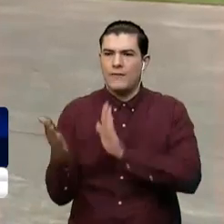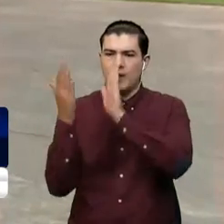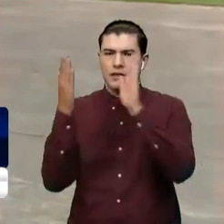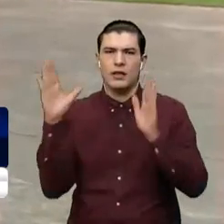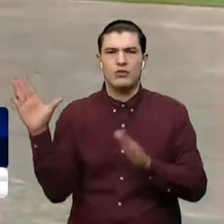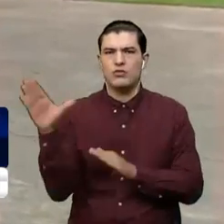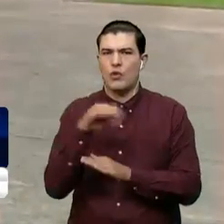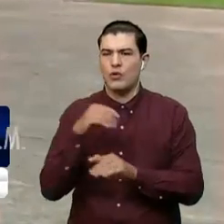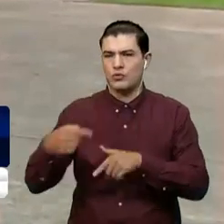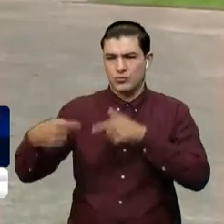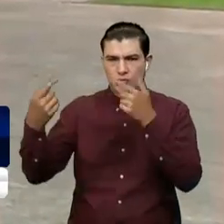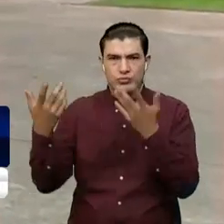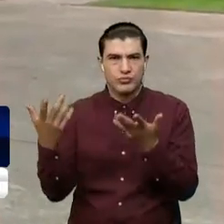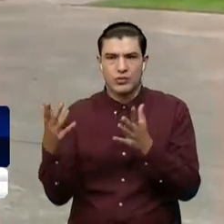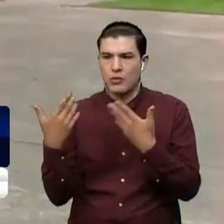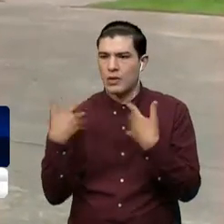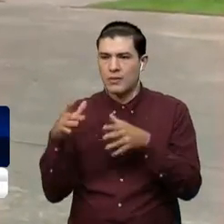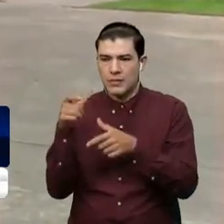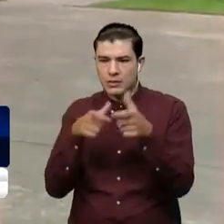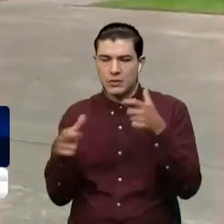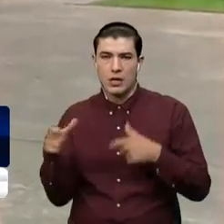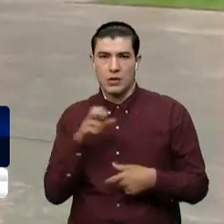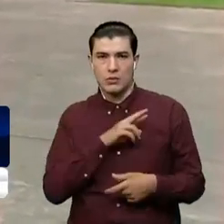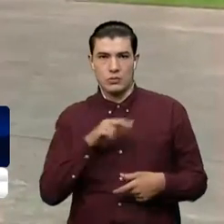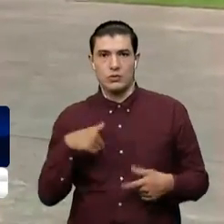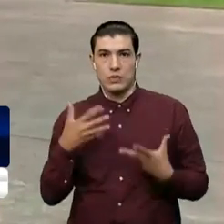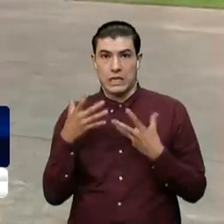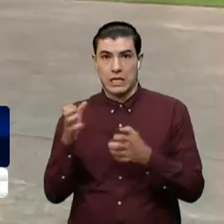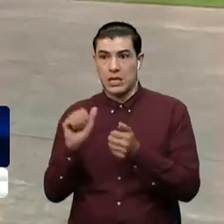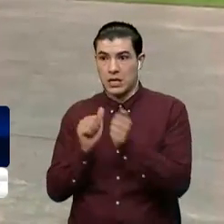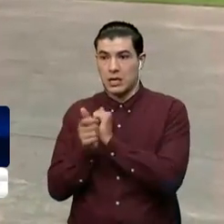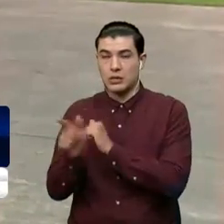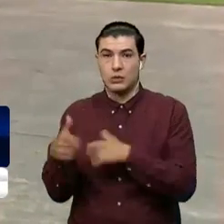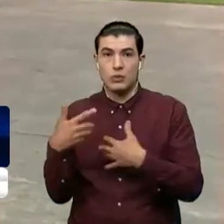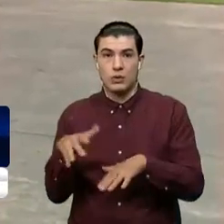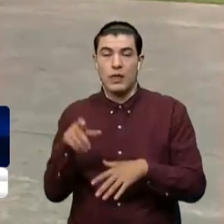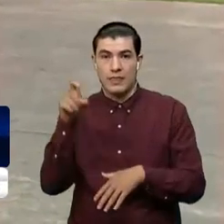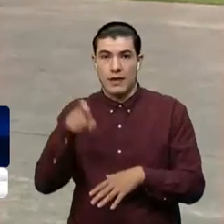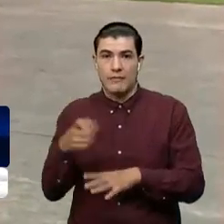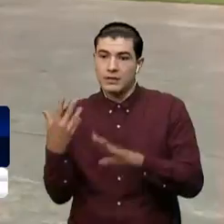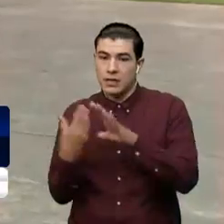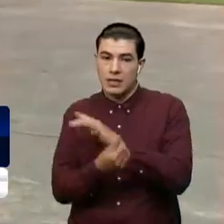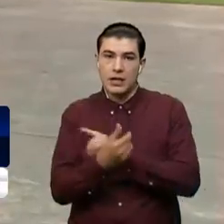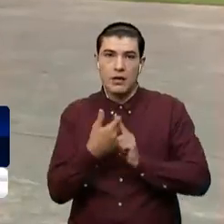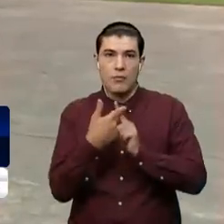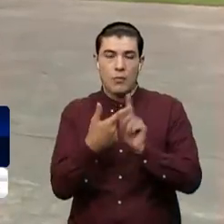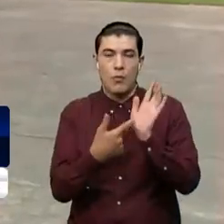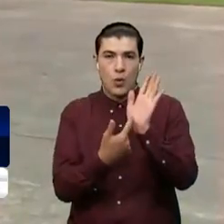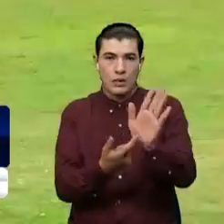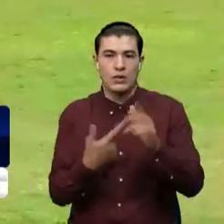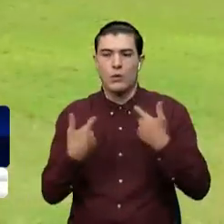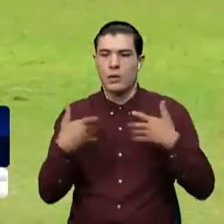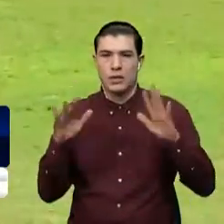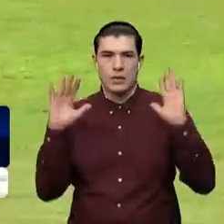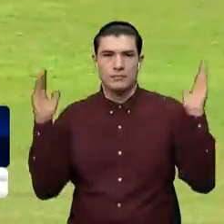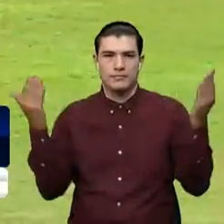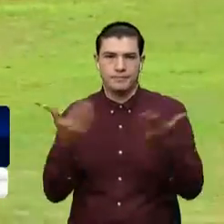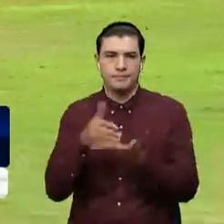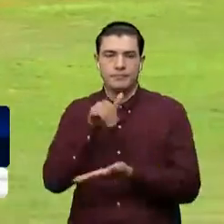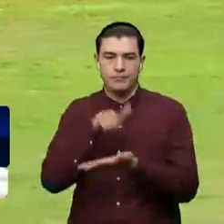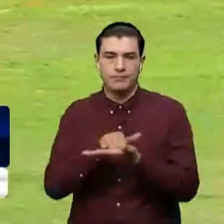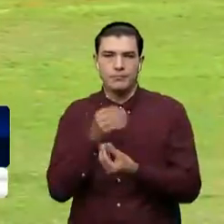todos los rivales creo que si queremos llegar a ese canal ya la ciencia tenemos que salir a demostrarlo cualquier estado y bueno hace lo que estamos haciendo los